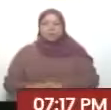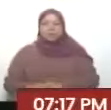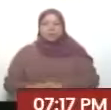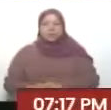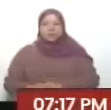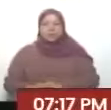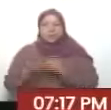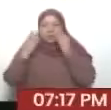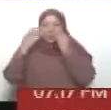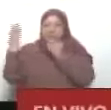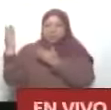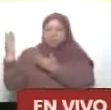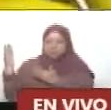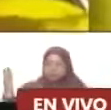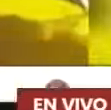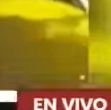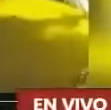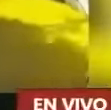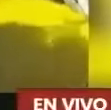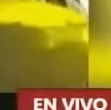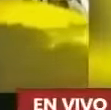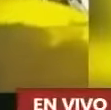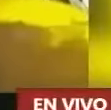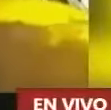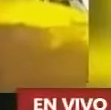Un aplauso para Matías.